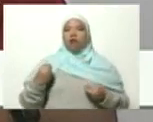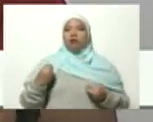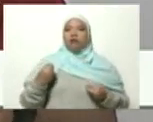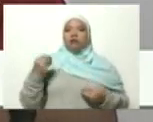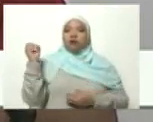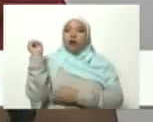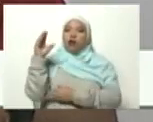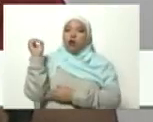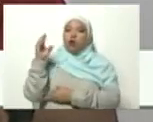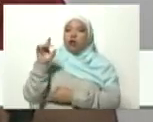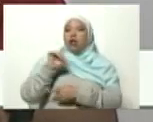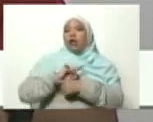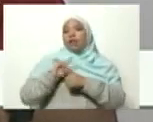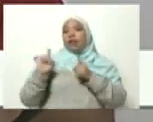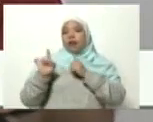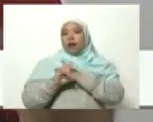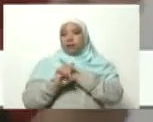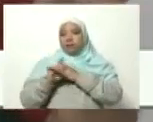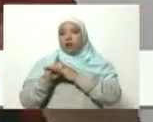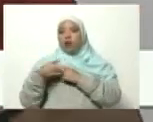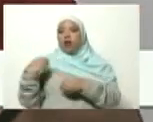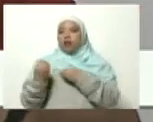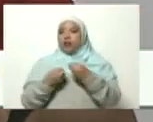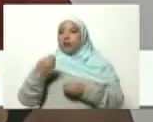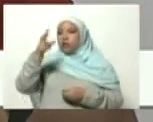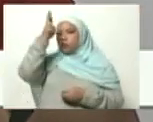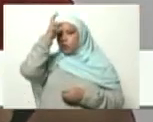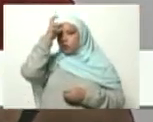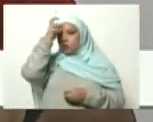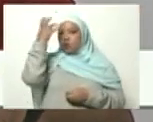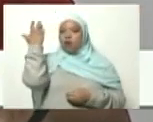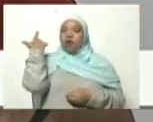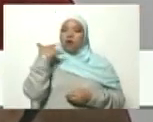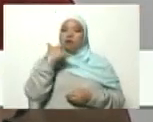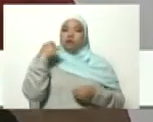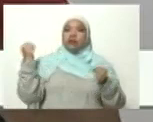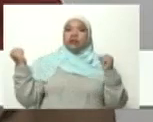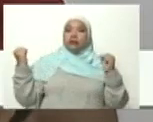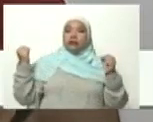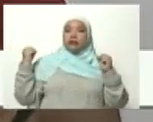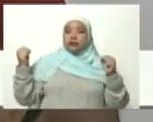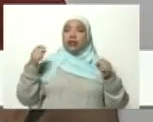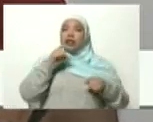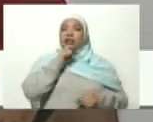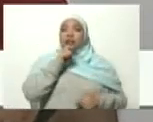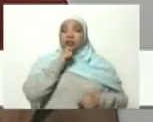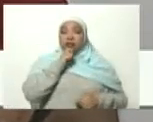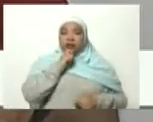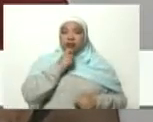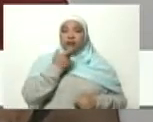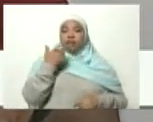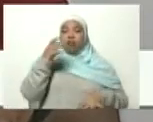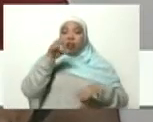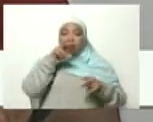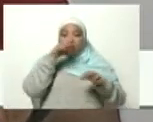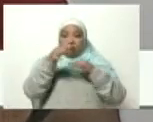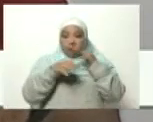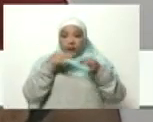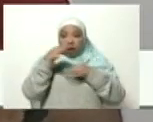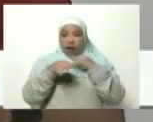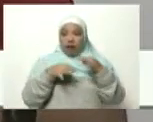cambio climático allá en Egipto. Eso generó, bueno, un alboroto en sectores de la oposición. Todavía están